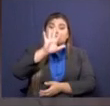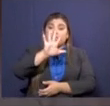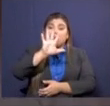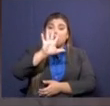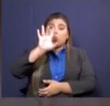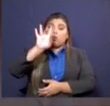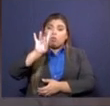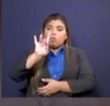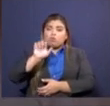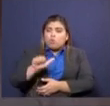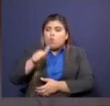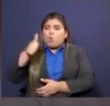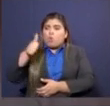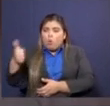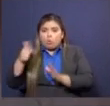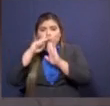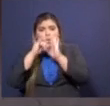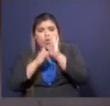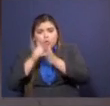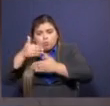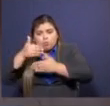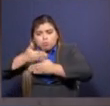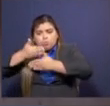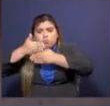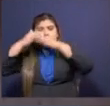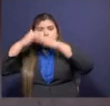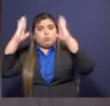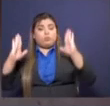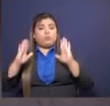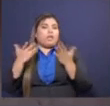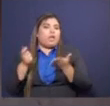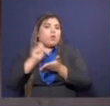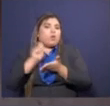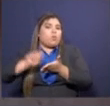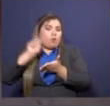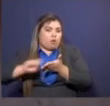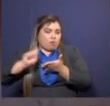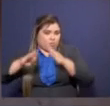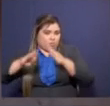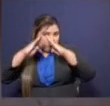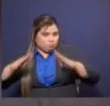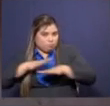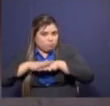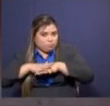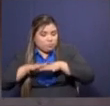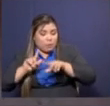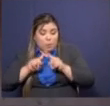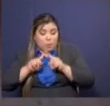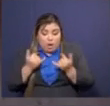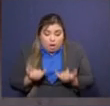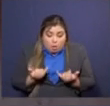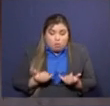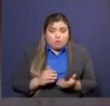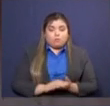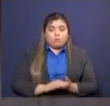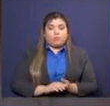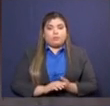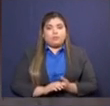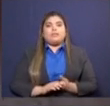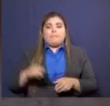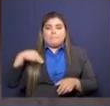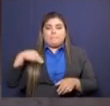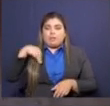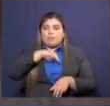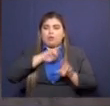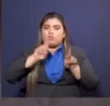58 otros proyectos de infraestructuras educativas que están siendo en este momento evaluados